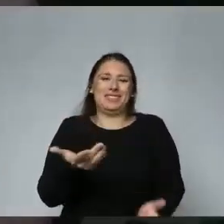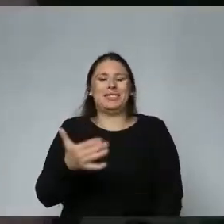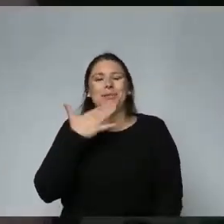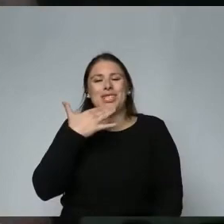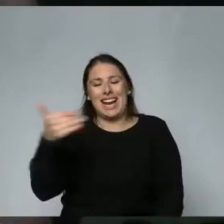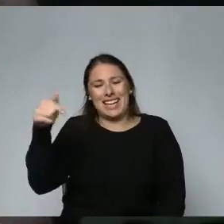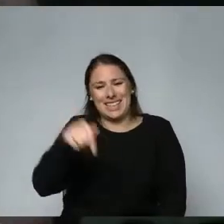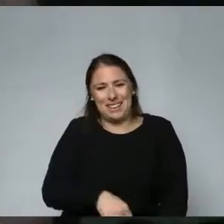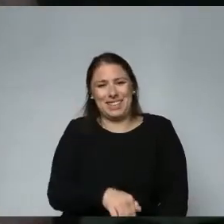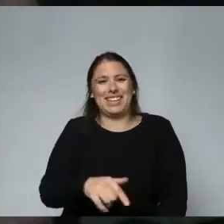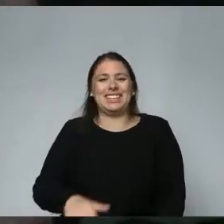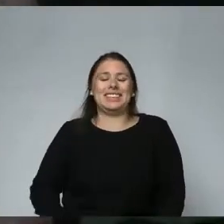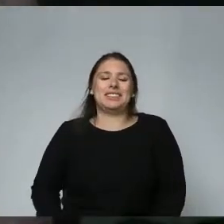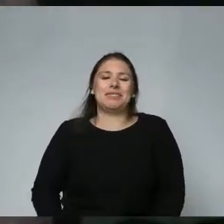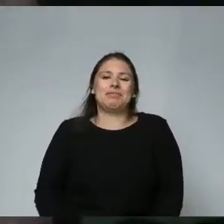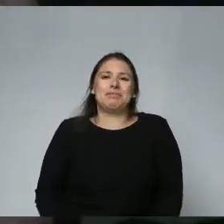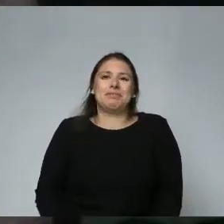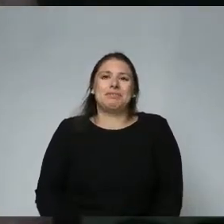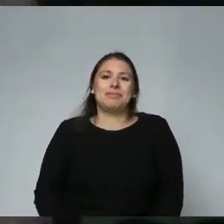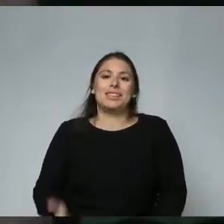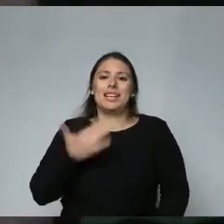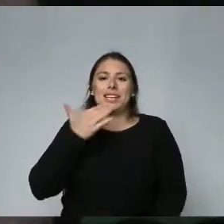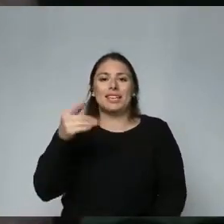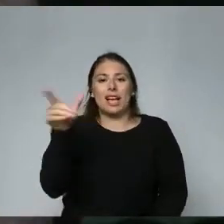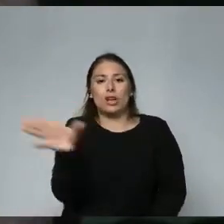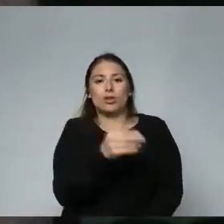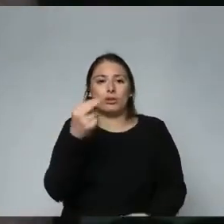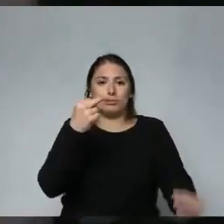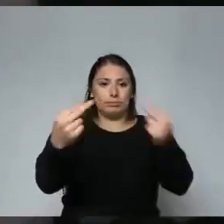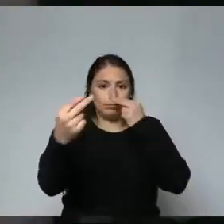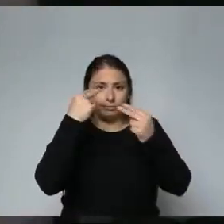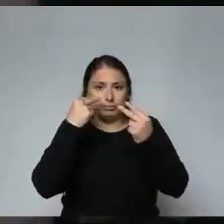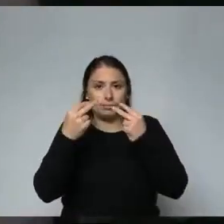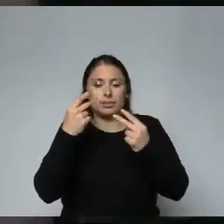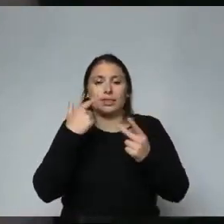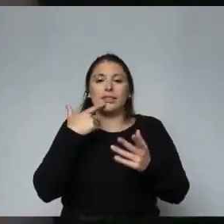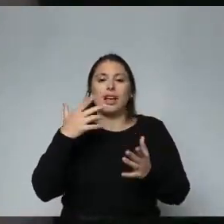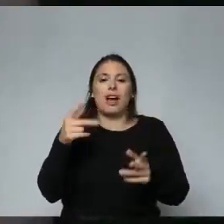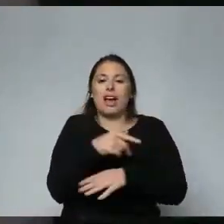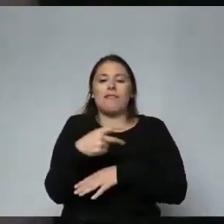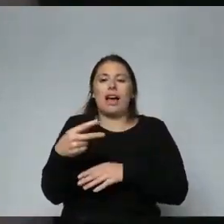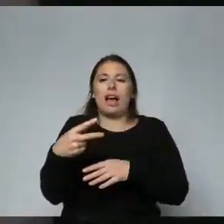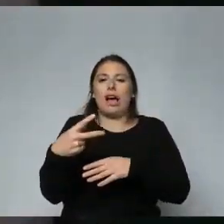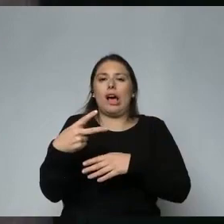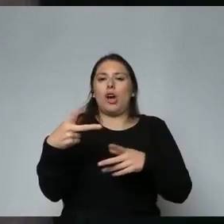por haber venido. Gracias a todos ustedes que nos están mirando. Vamos a un corte.